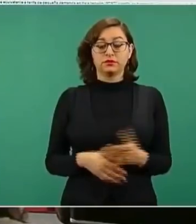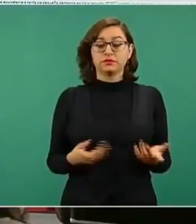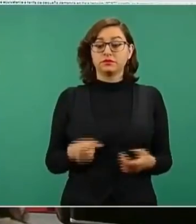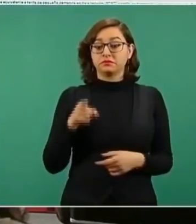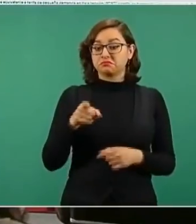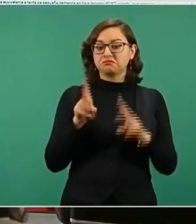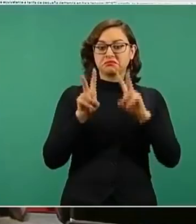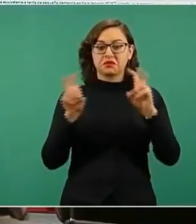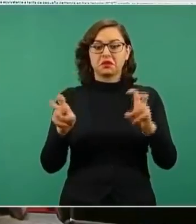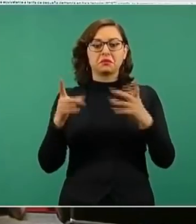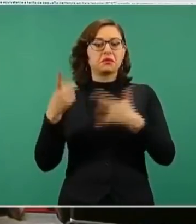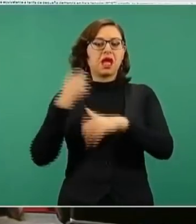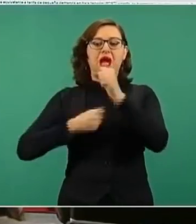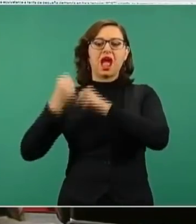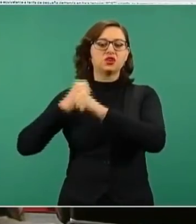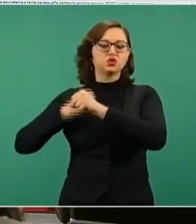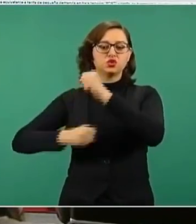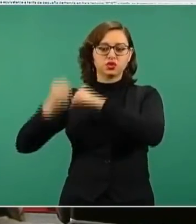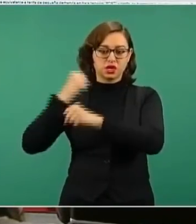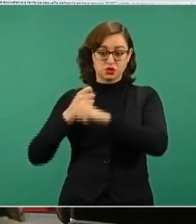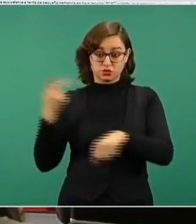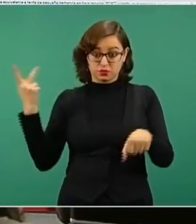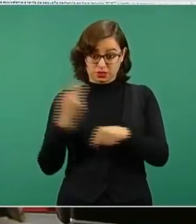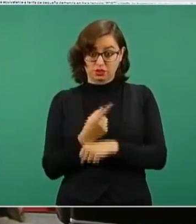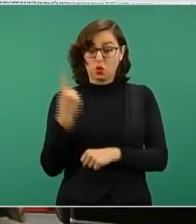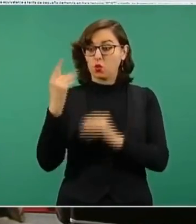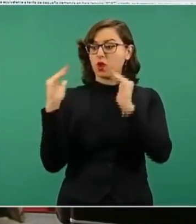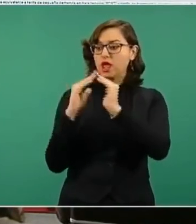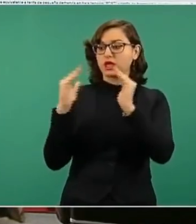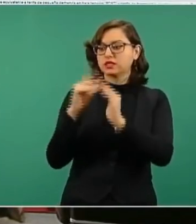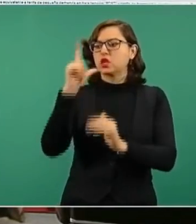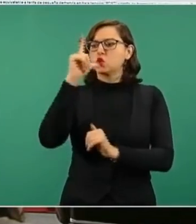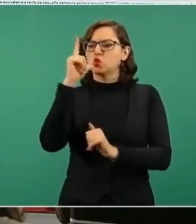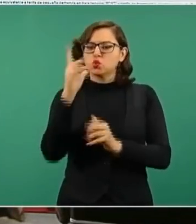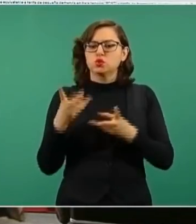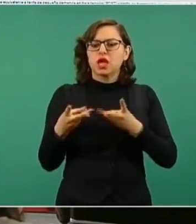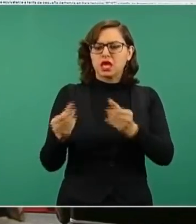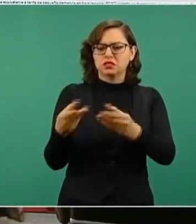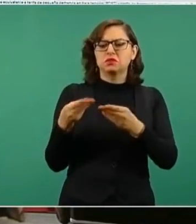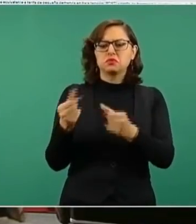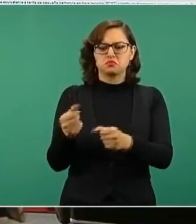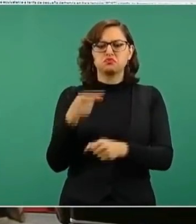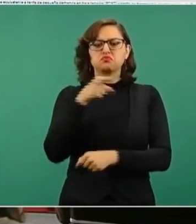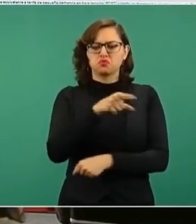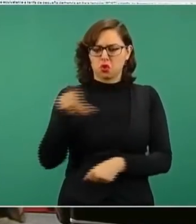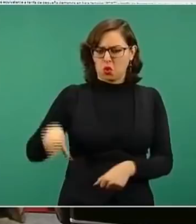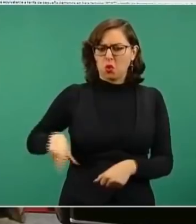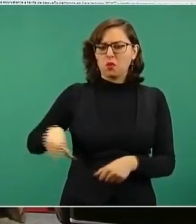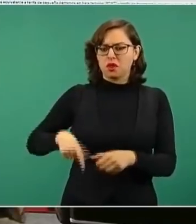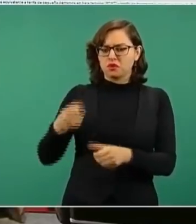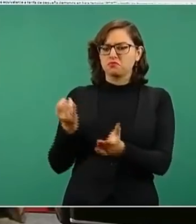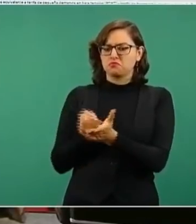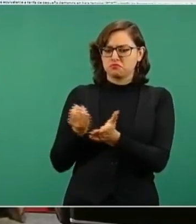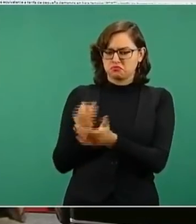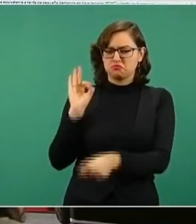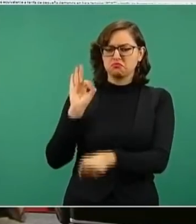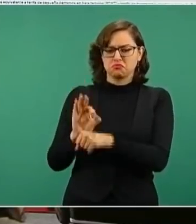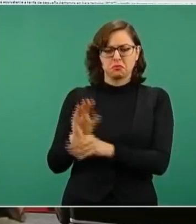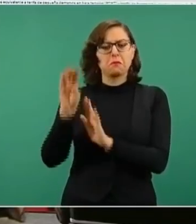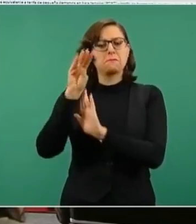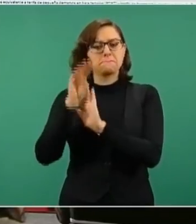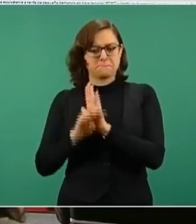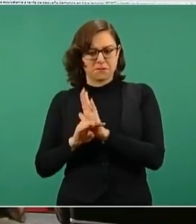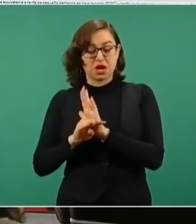de consumo, te sales entonces de ese subsidio. Y por eso de repente muchos hogares o